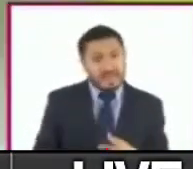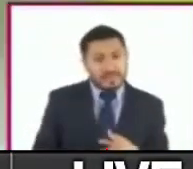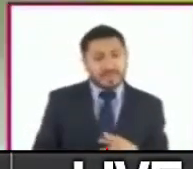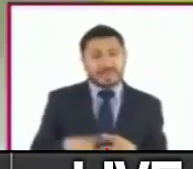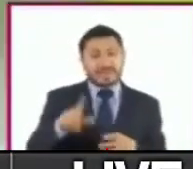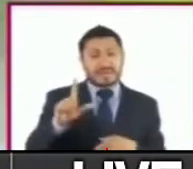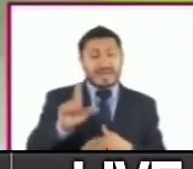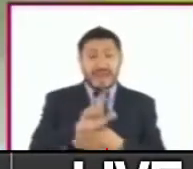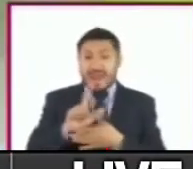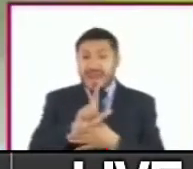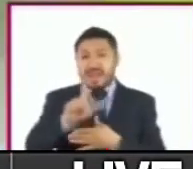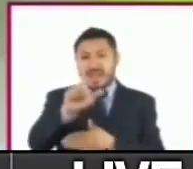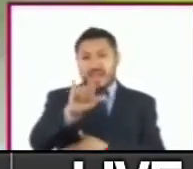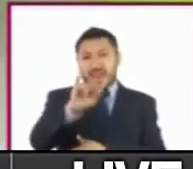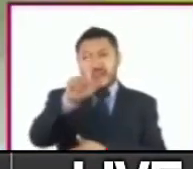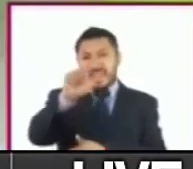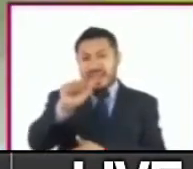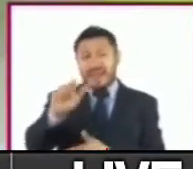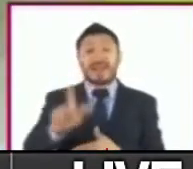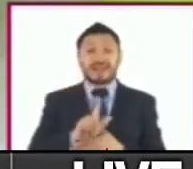lila.